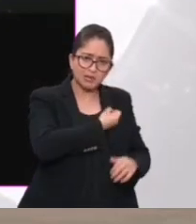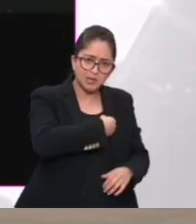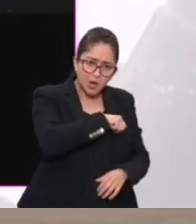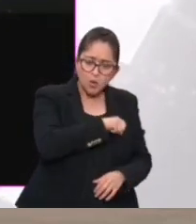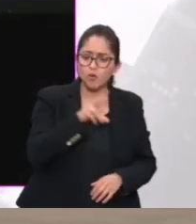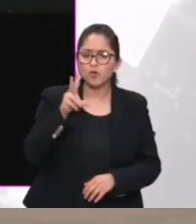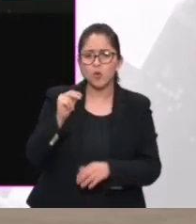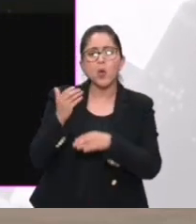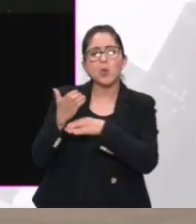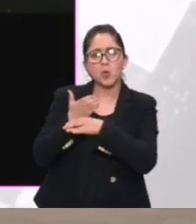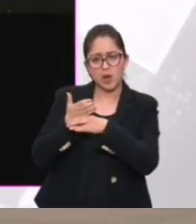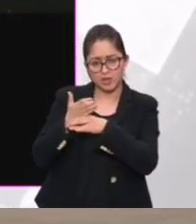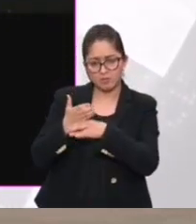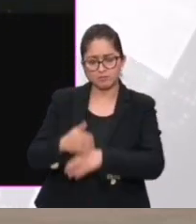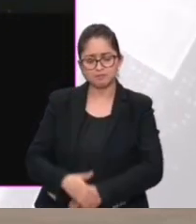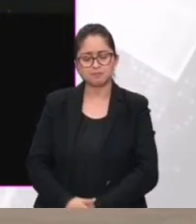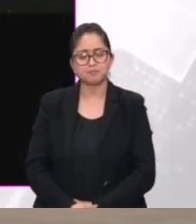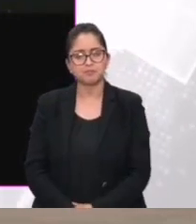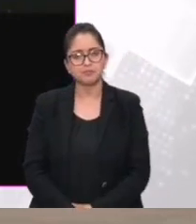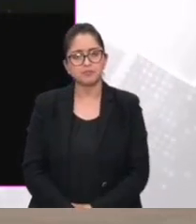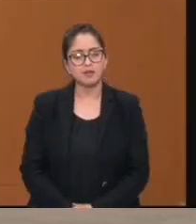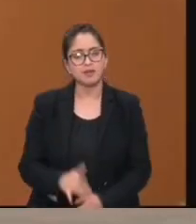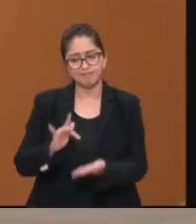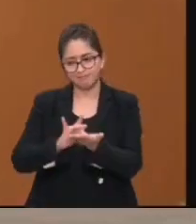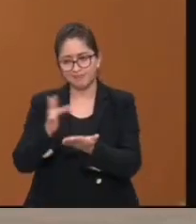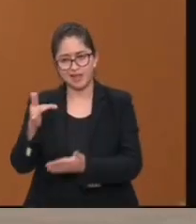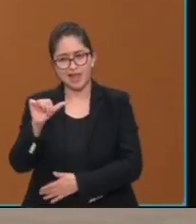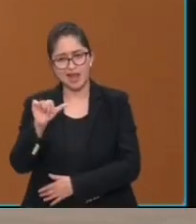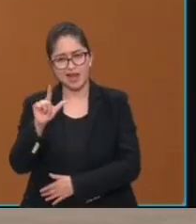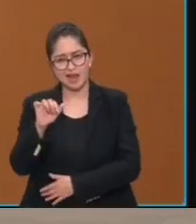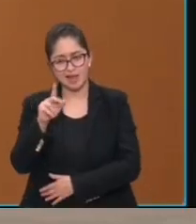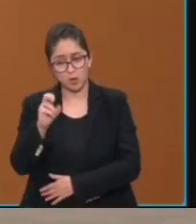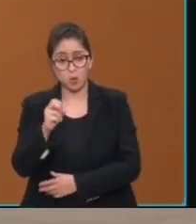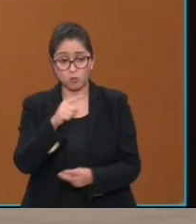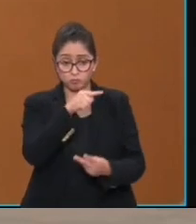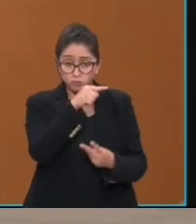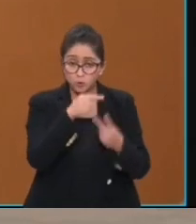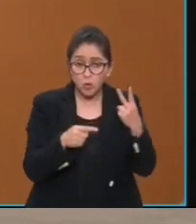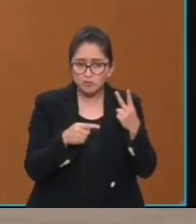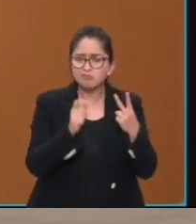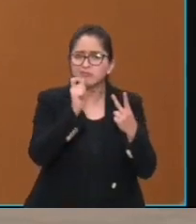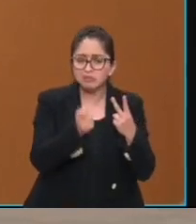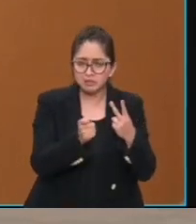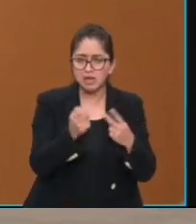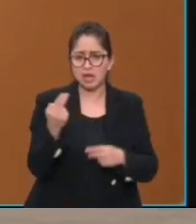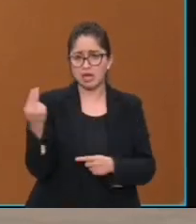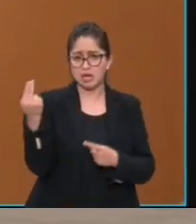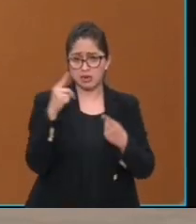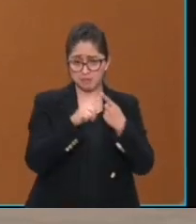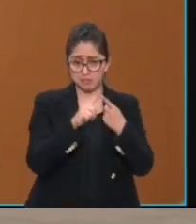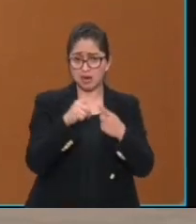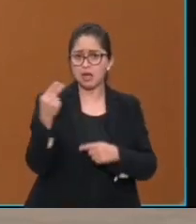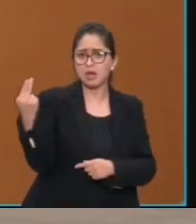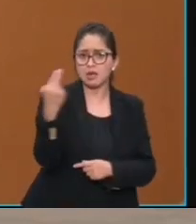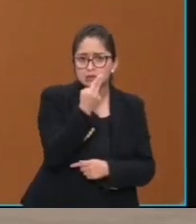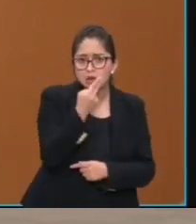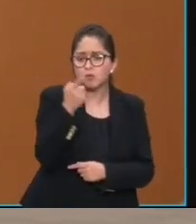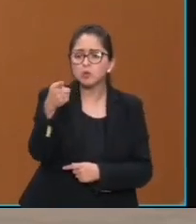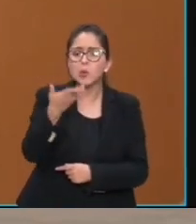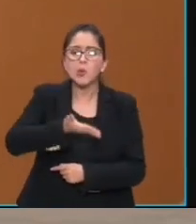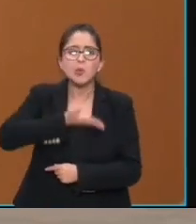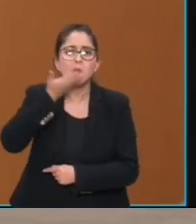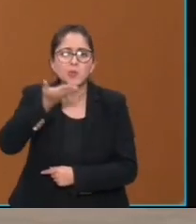Gracias, Alejandro. Son 2 cosas fundamentales. Lo primero es, necesitamos cambiar los hábitos